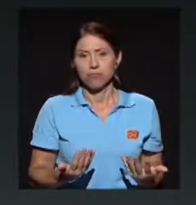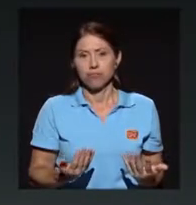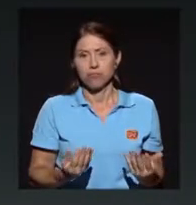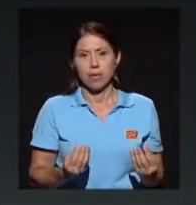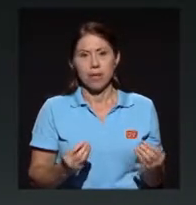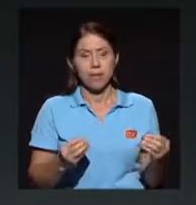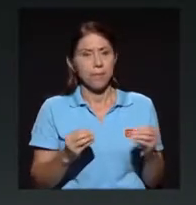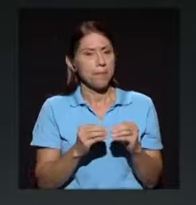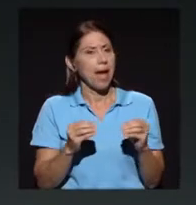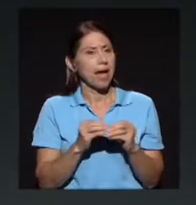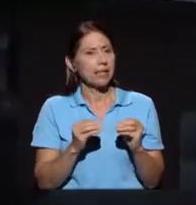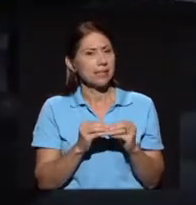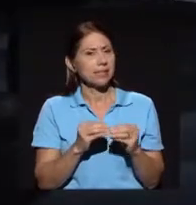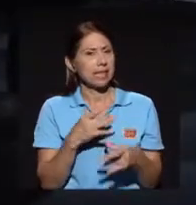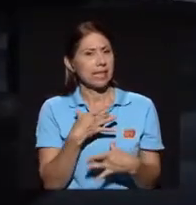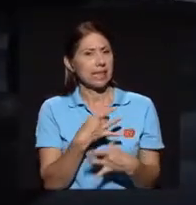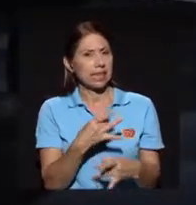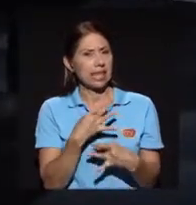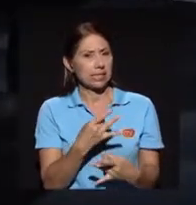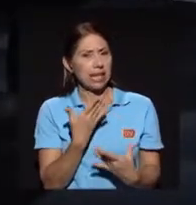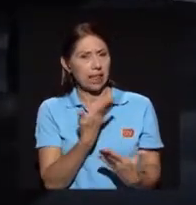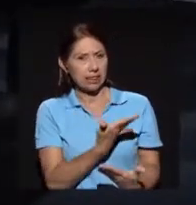más y más interesante